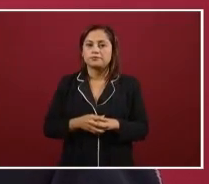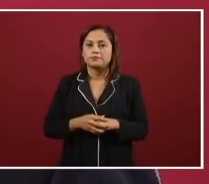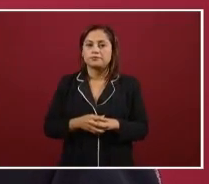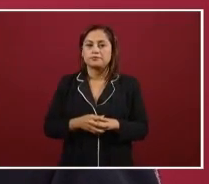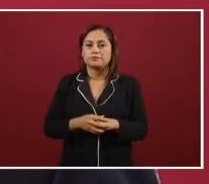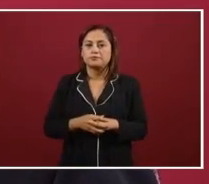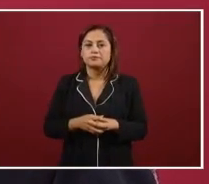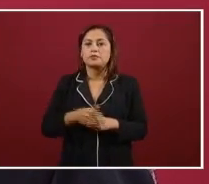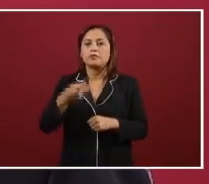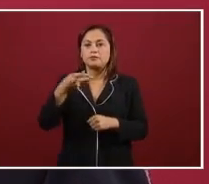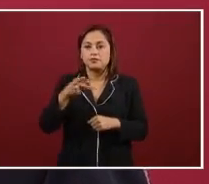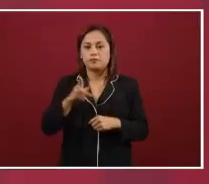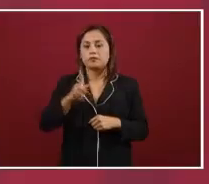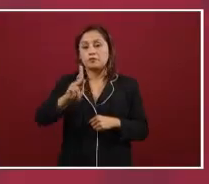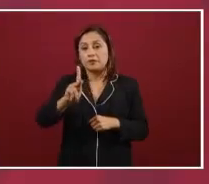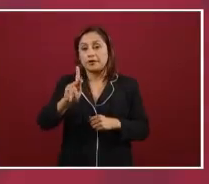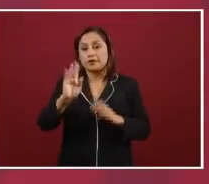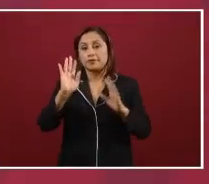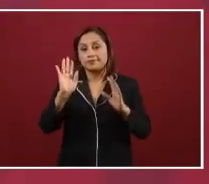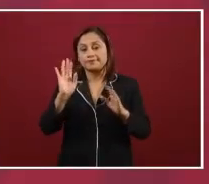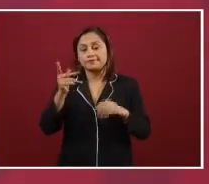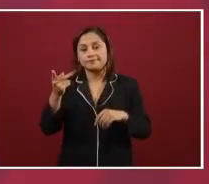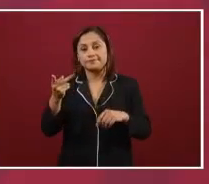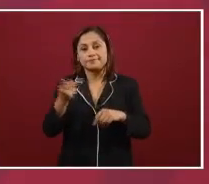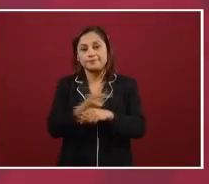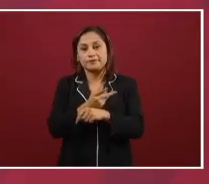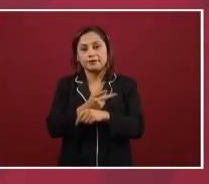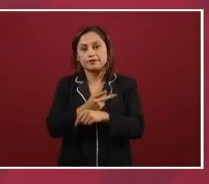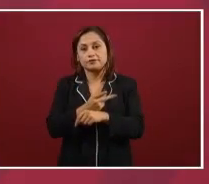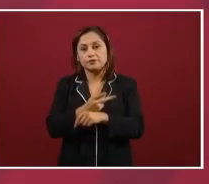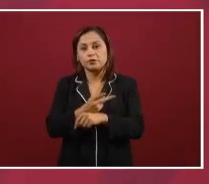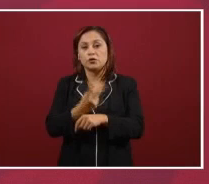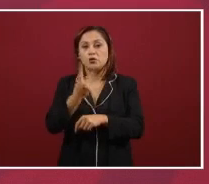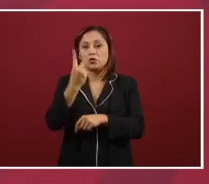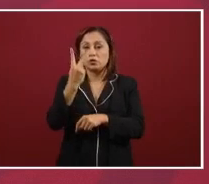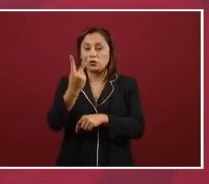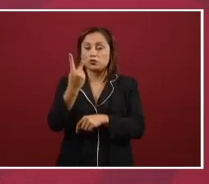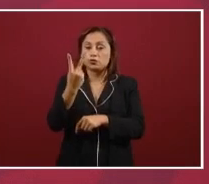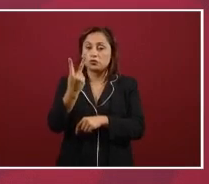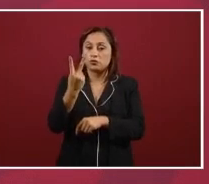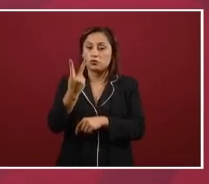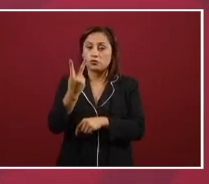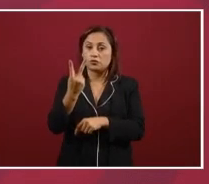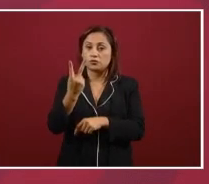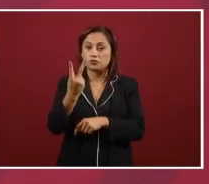De todas maneras, hubieron dos bajas, dos